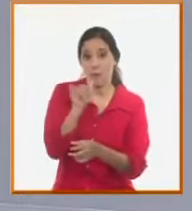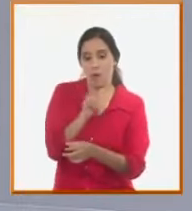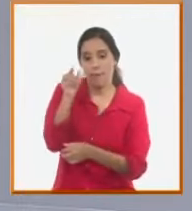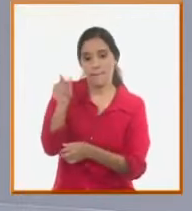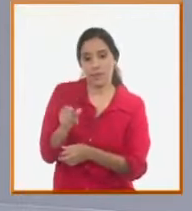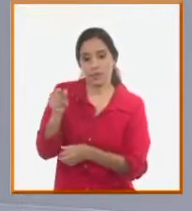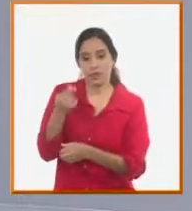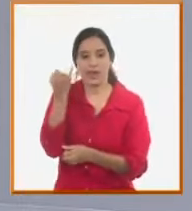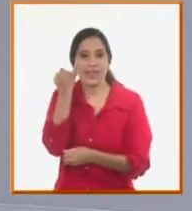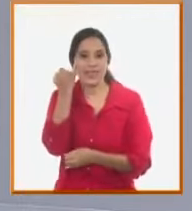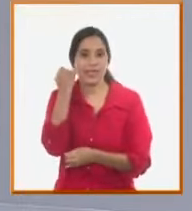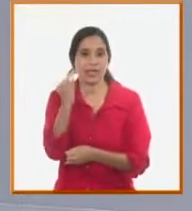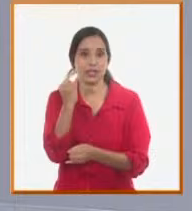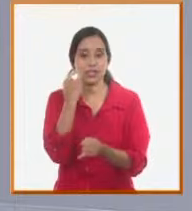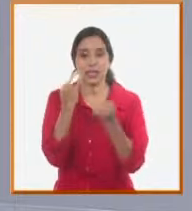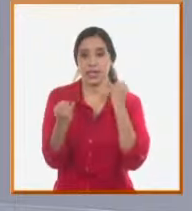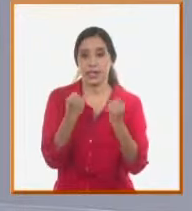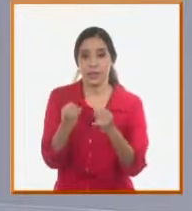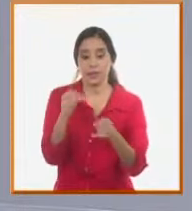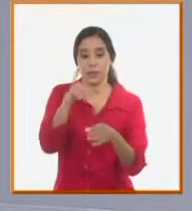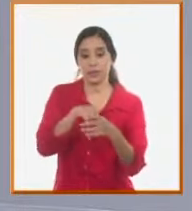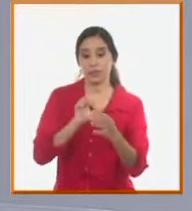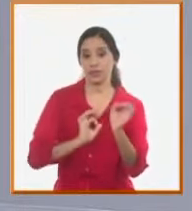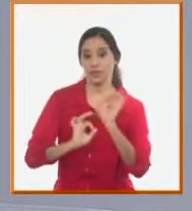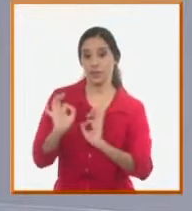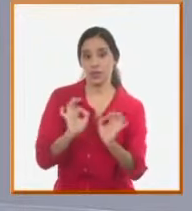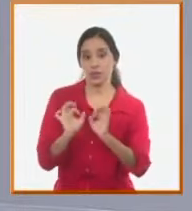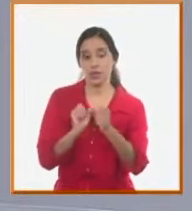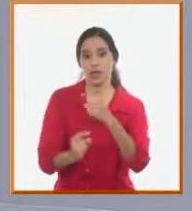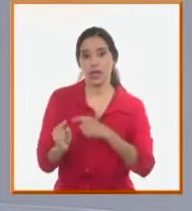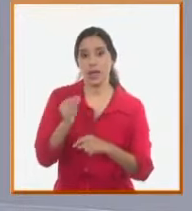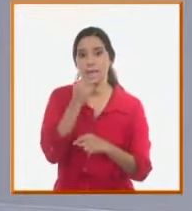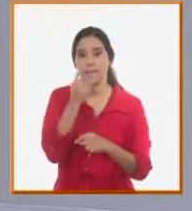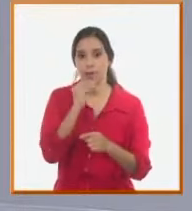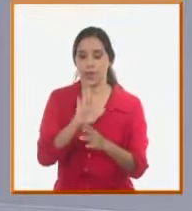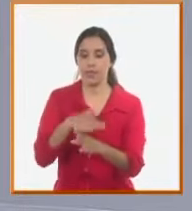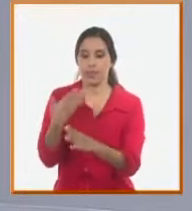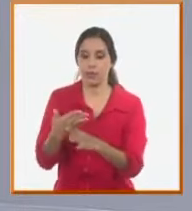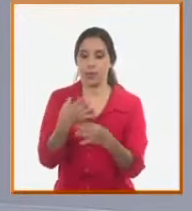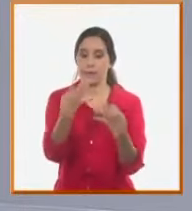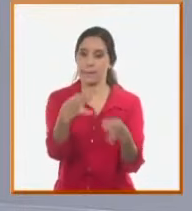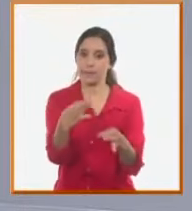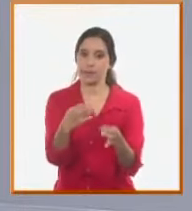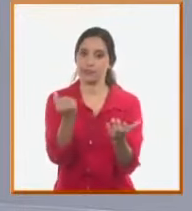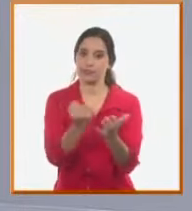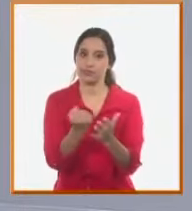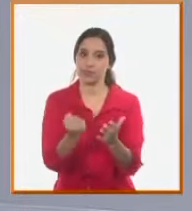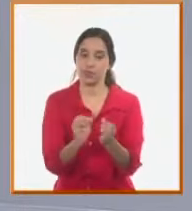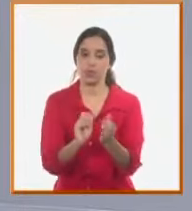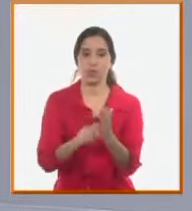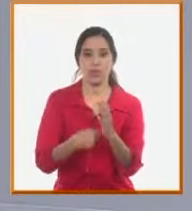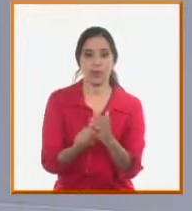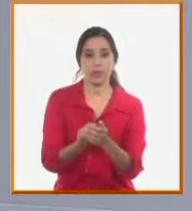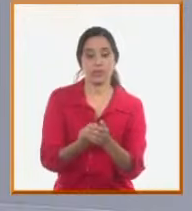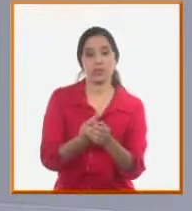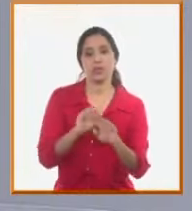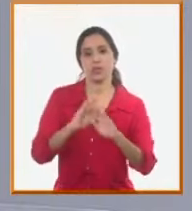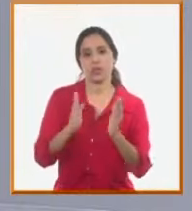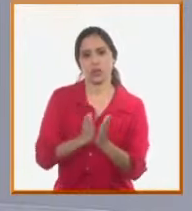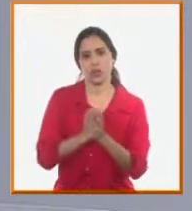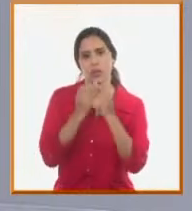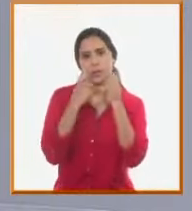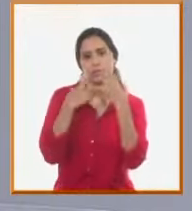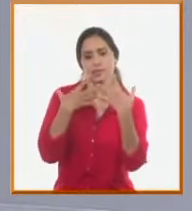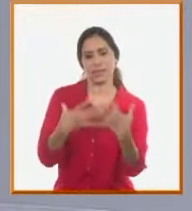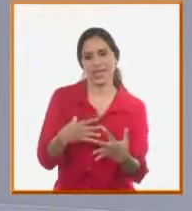interés asegurable sobre esa embarcación y puede contratar una póliza de seguro con ese cubo. De manera general, yo creo que lo más prudente,